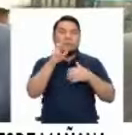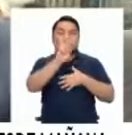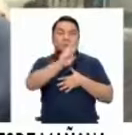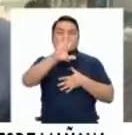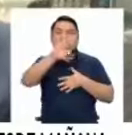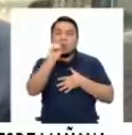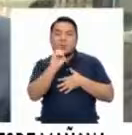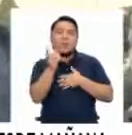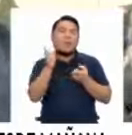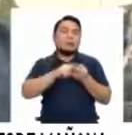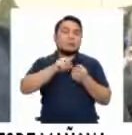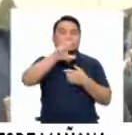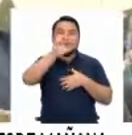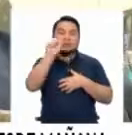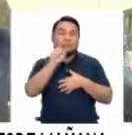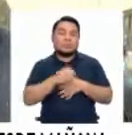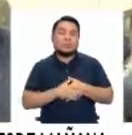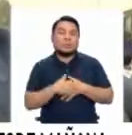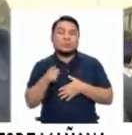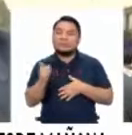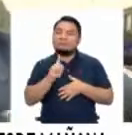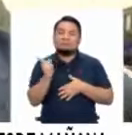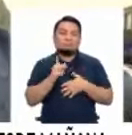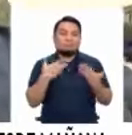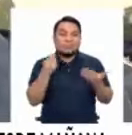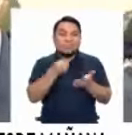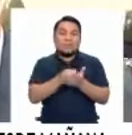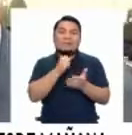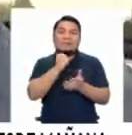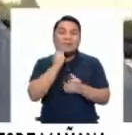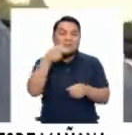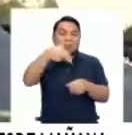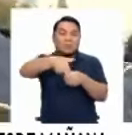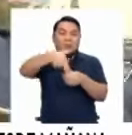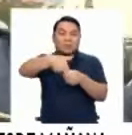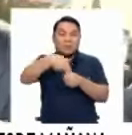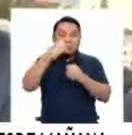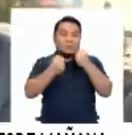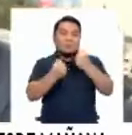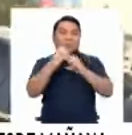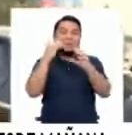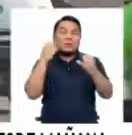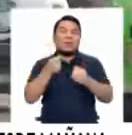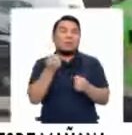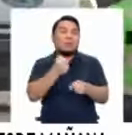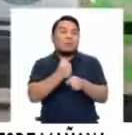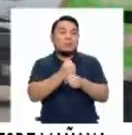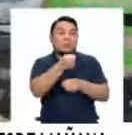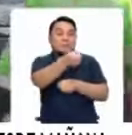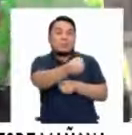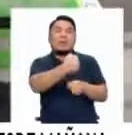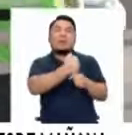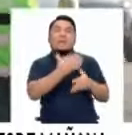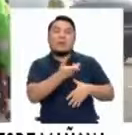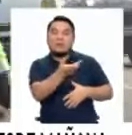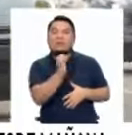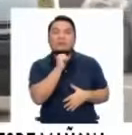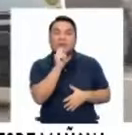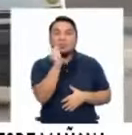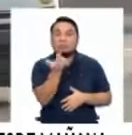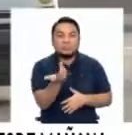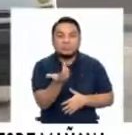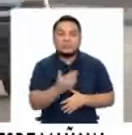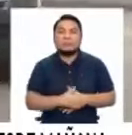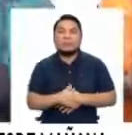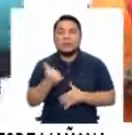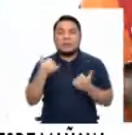a 300 soles. No cubre ni siquiera el pago de combustible o el pago de conductor. Son 5 uniones gremiales que se suscriben